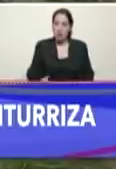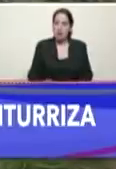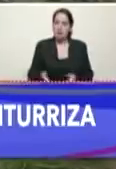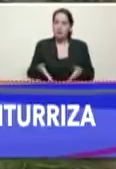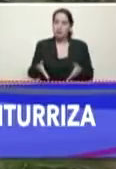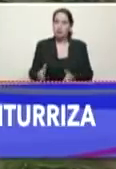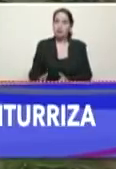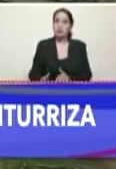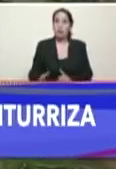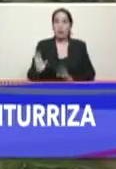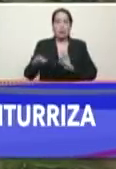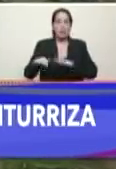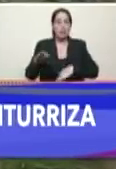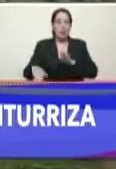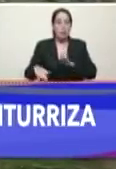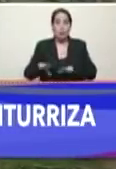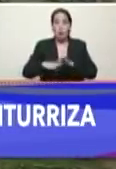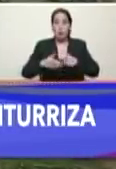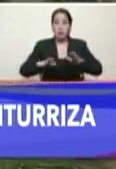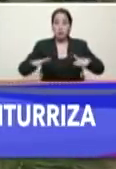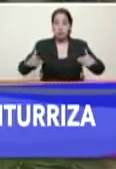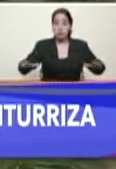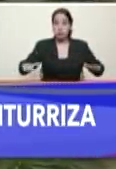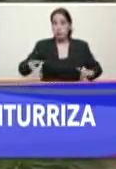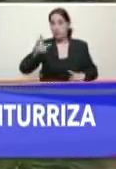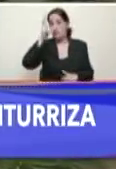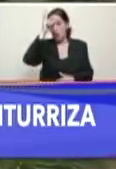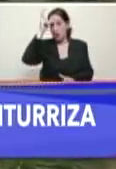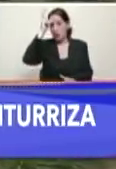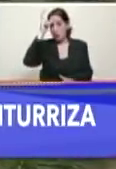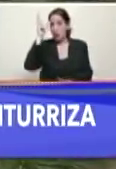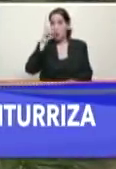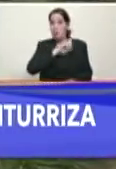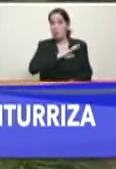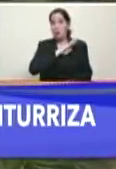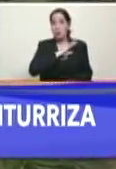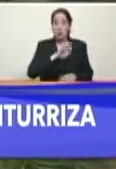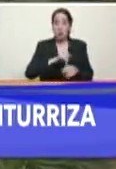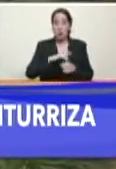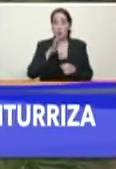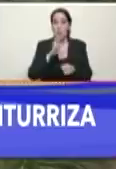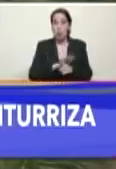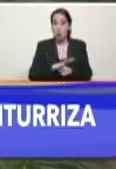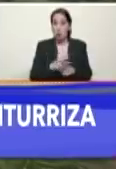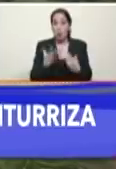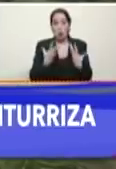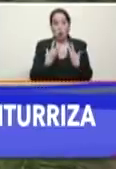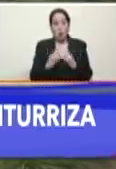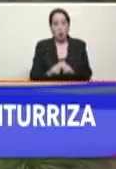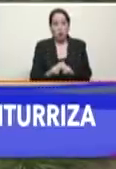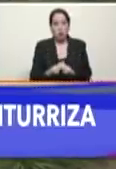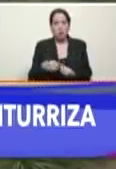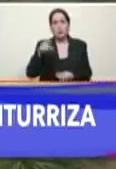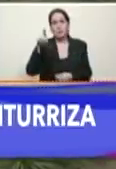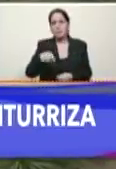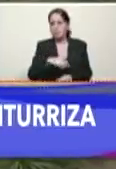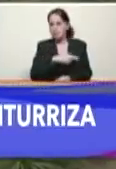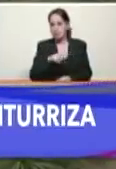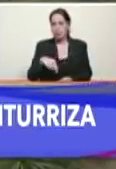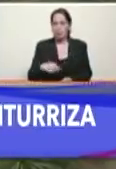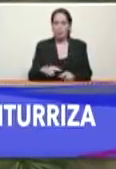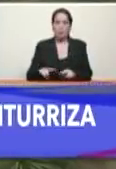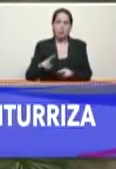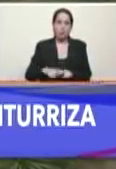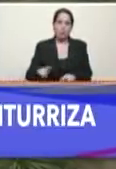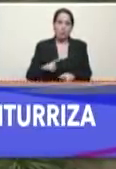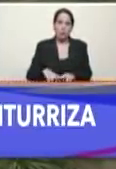veleño, el tambor de esta costa falconiana, coreano, que también tiene sus raíces con las Antillas, y que nosotros con nuestros niños, con